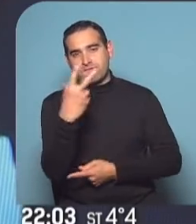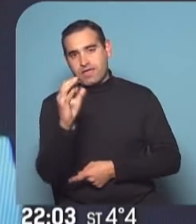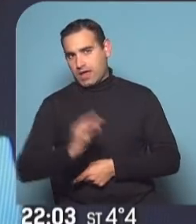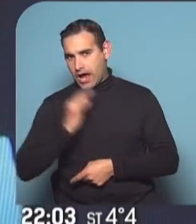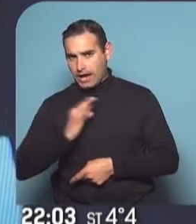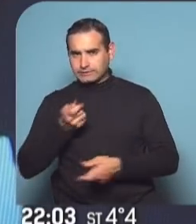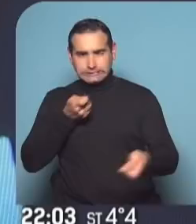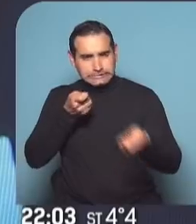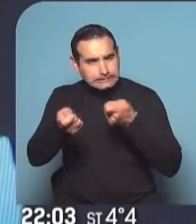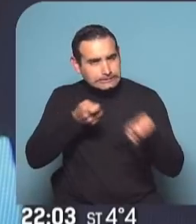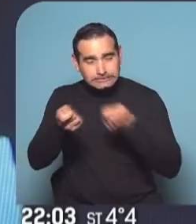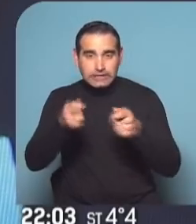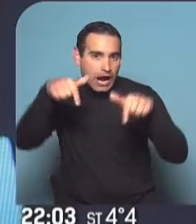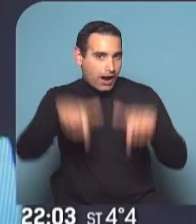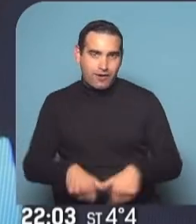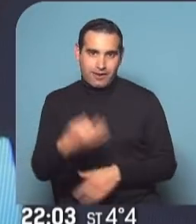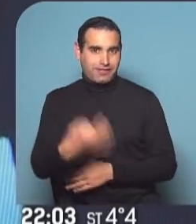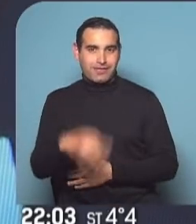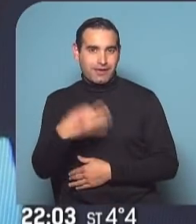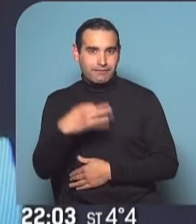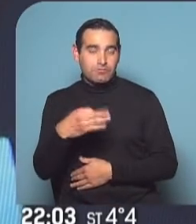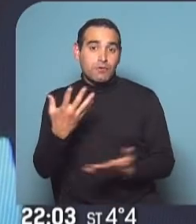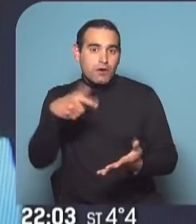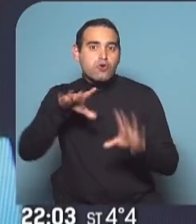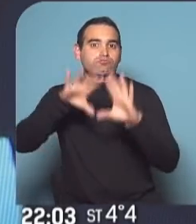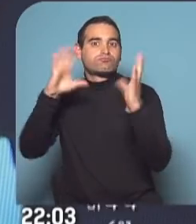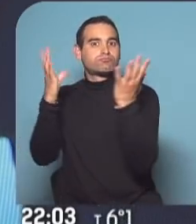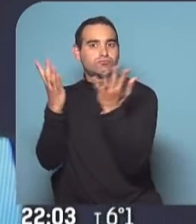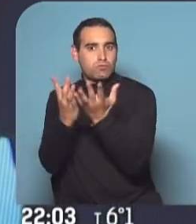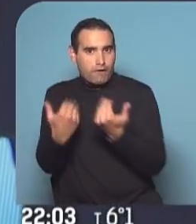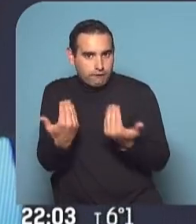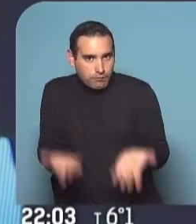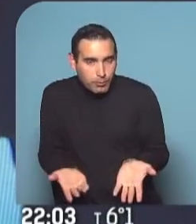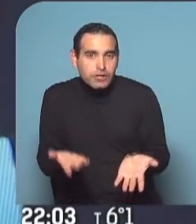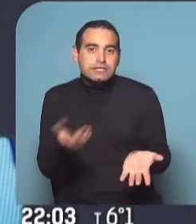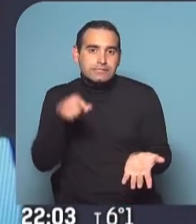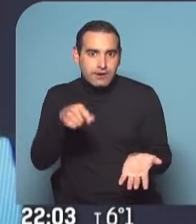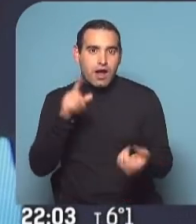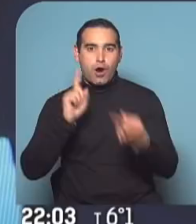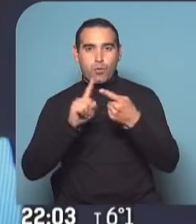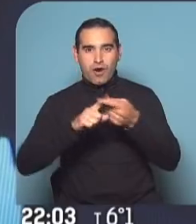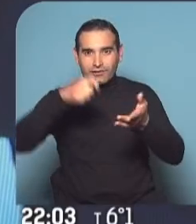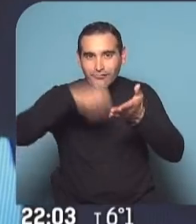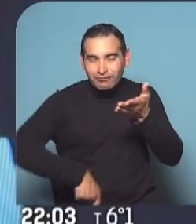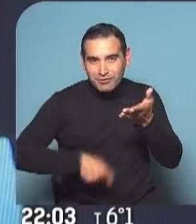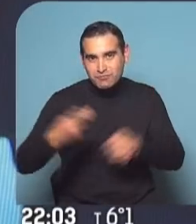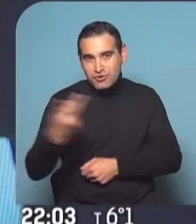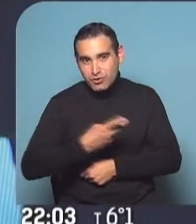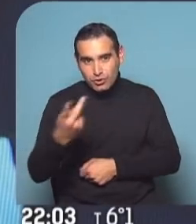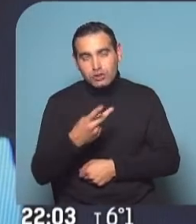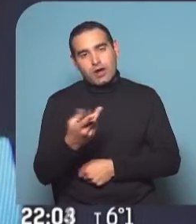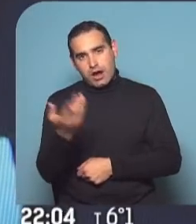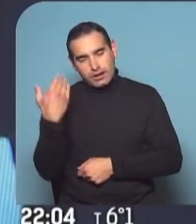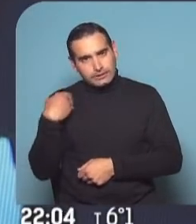ahora o nunca por el contexto, un contexto internacional que favorece aparentemente este acuerdo de largo trecho, de